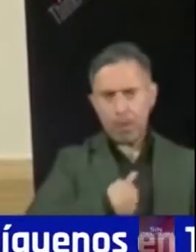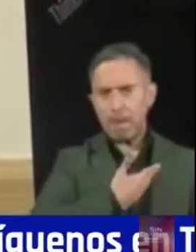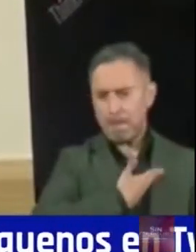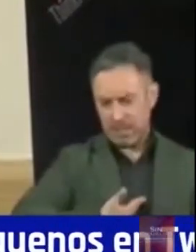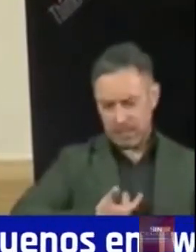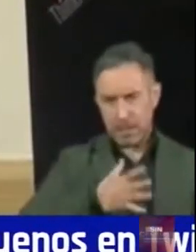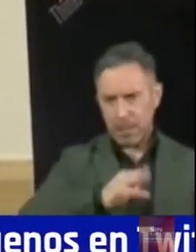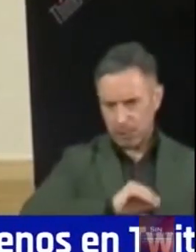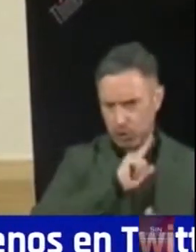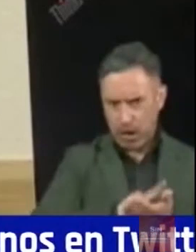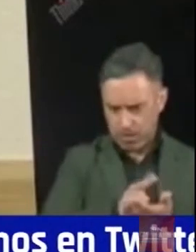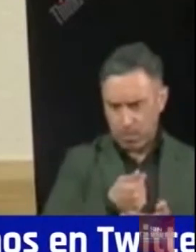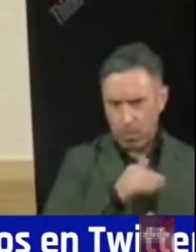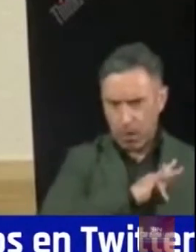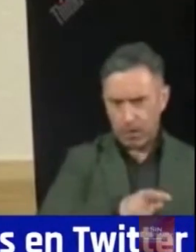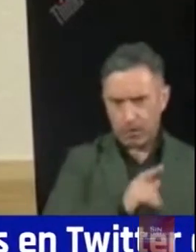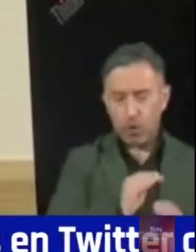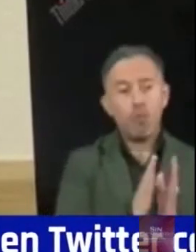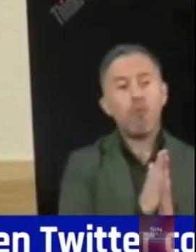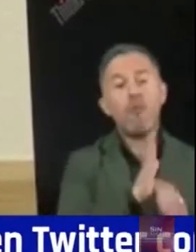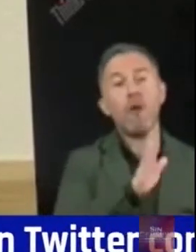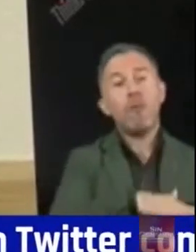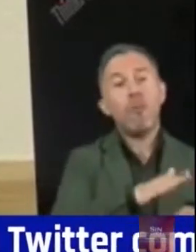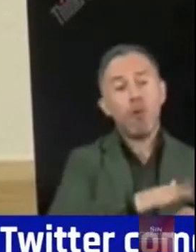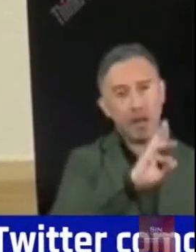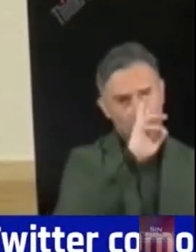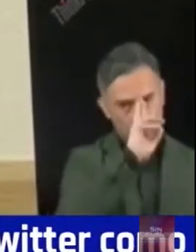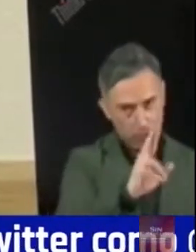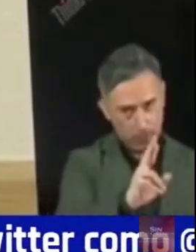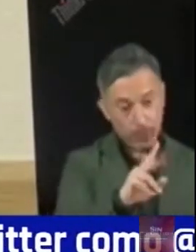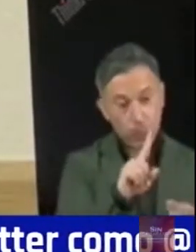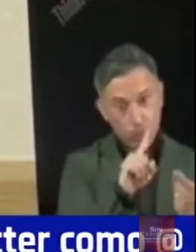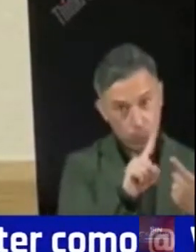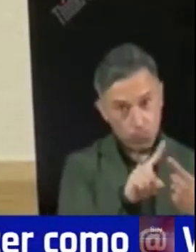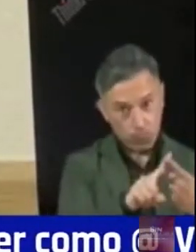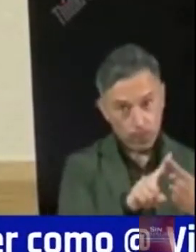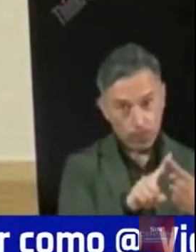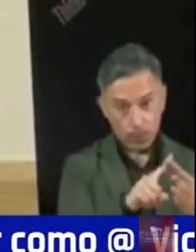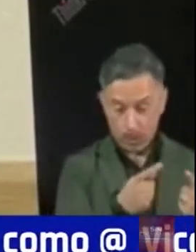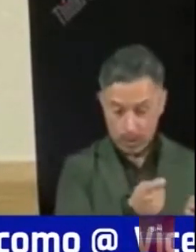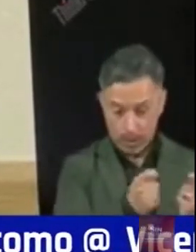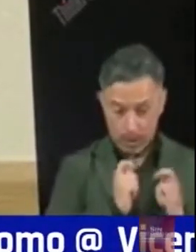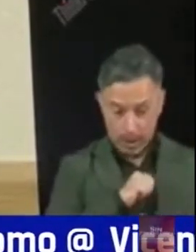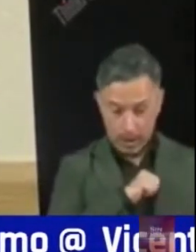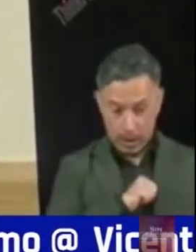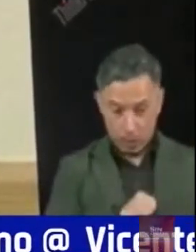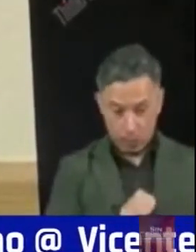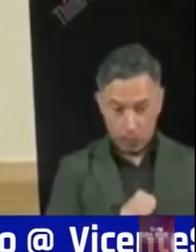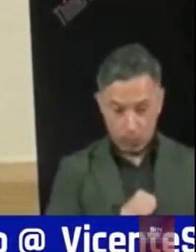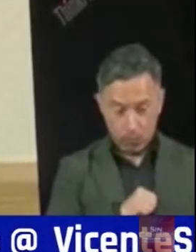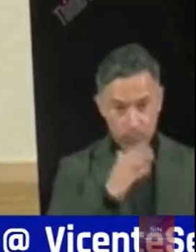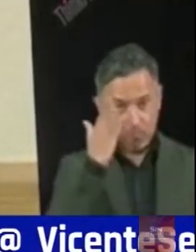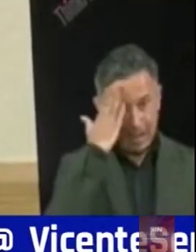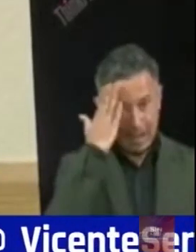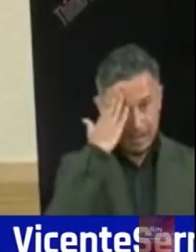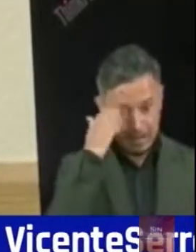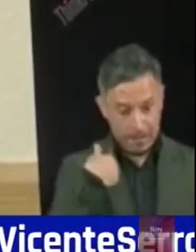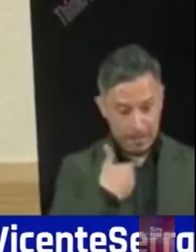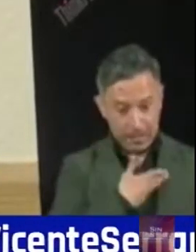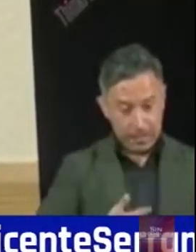voy a pedir, uno, con toda la autoridad que me ejerce el cargo, que nos conduzcamos con